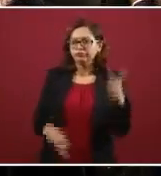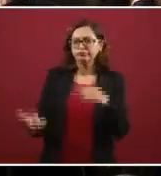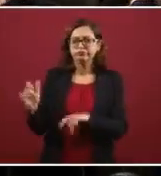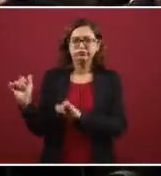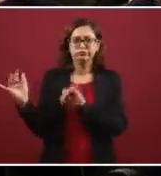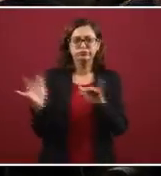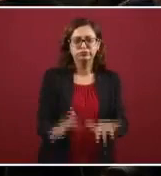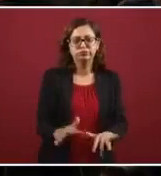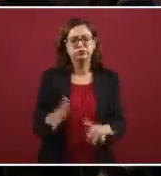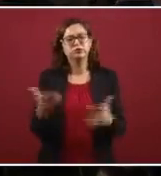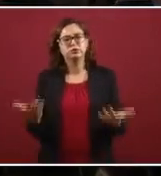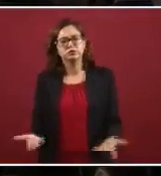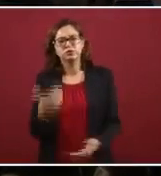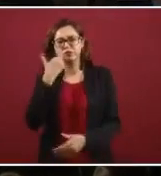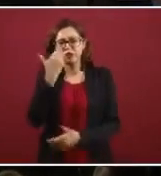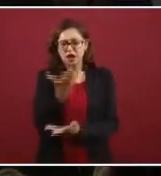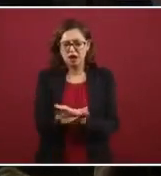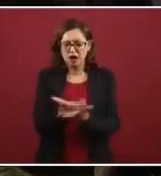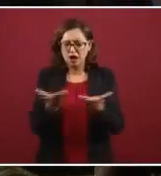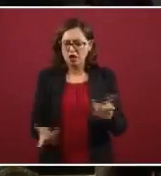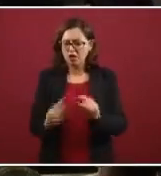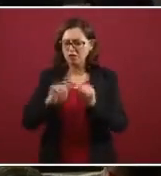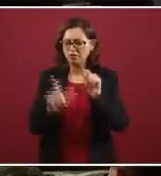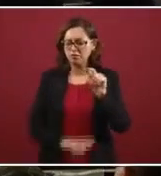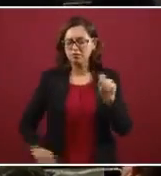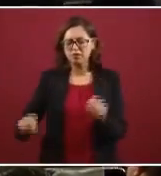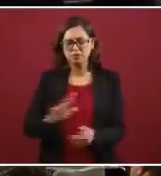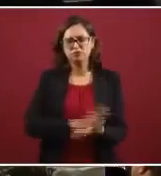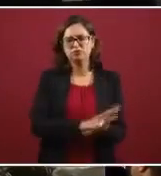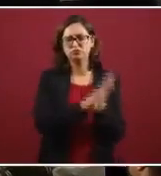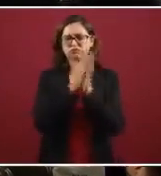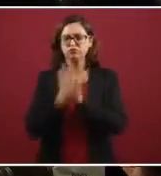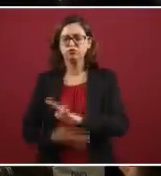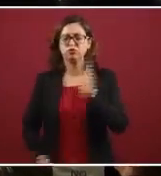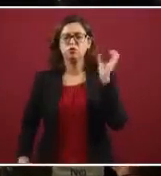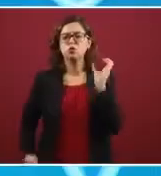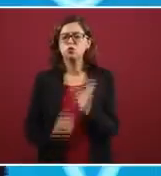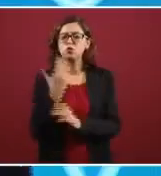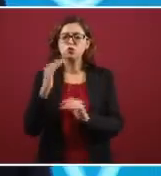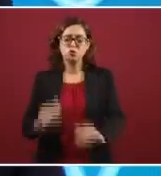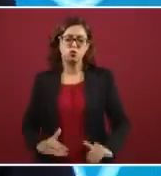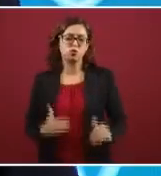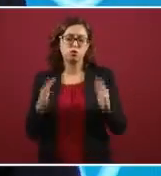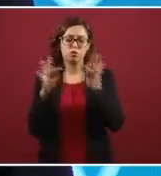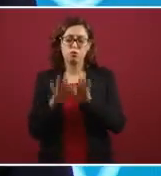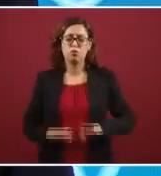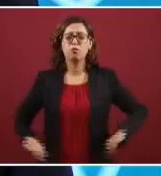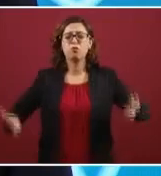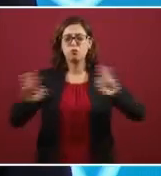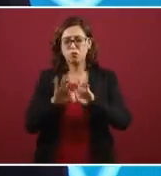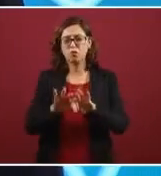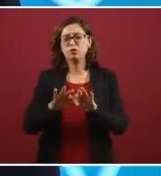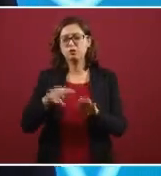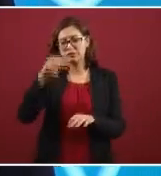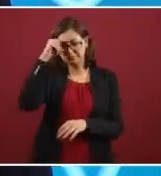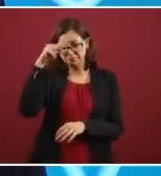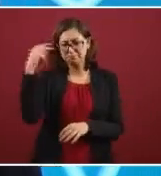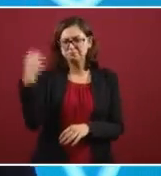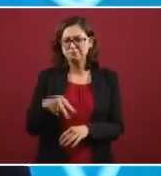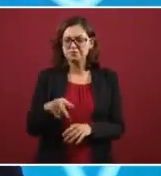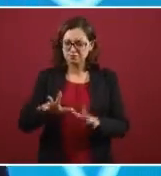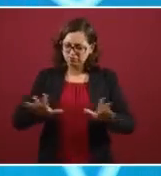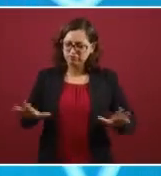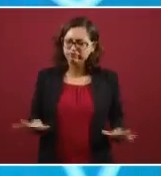voluntad transformadora de este tiempo mexicano y la nueva relevancia que México está dando a la política